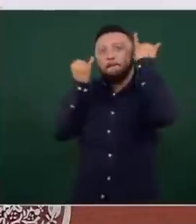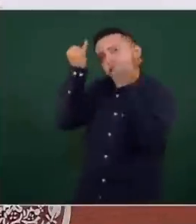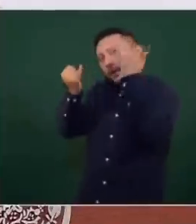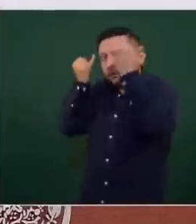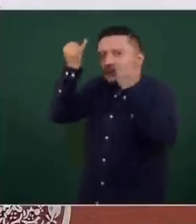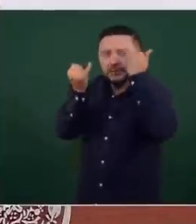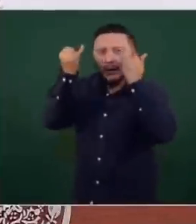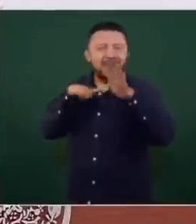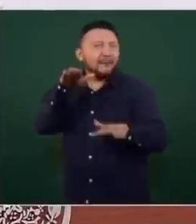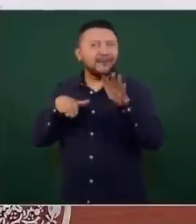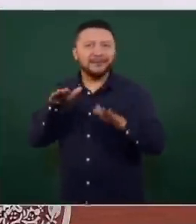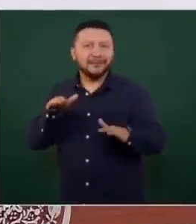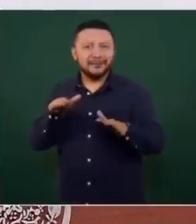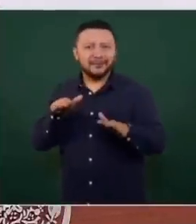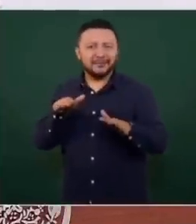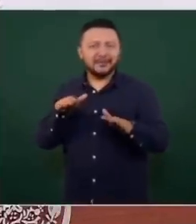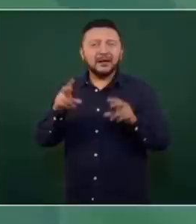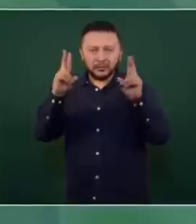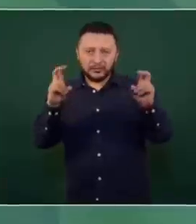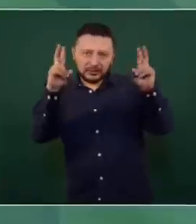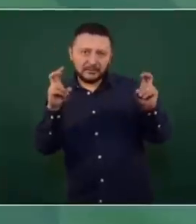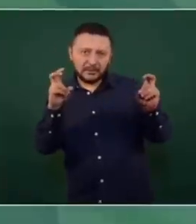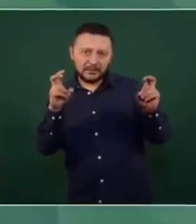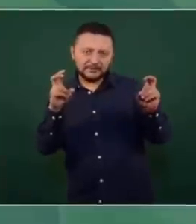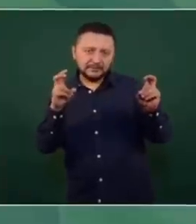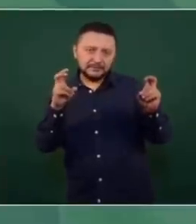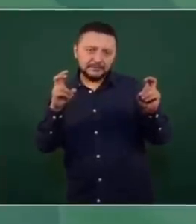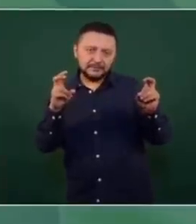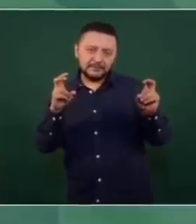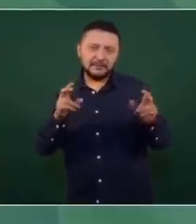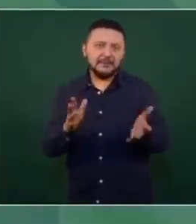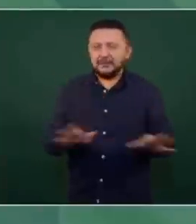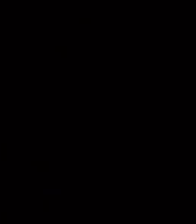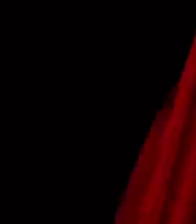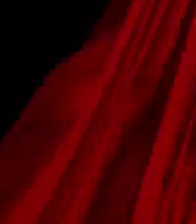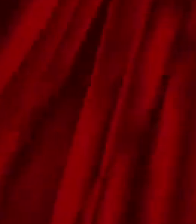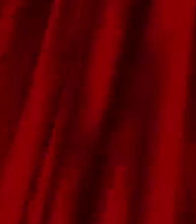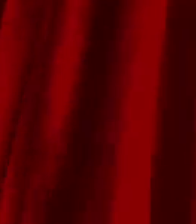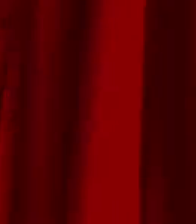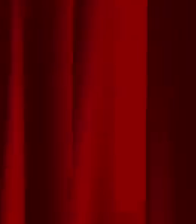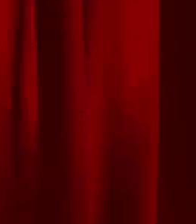imagínense, a veces ni siquiera es un asunto así perverso, pues,